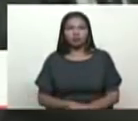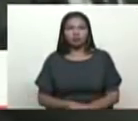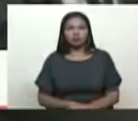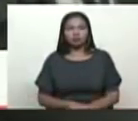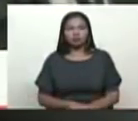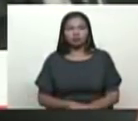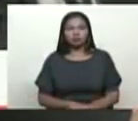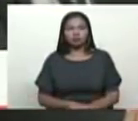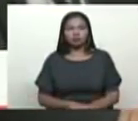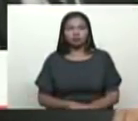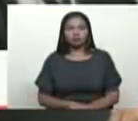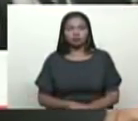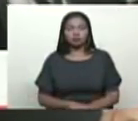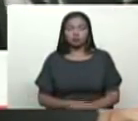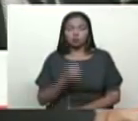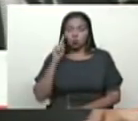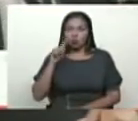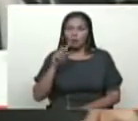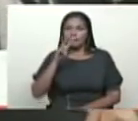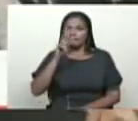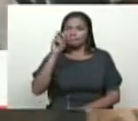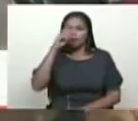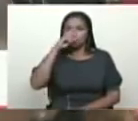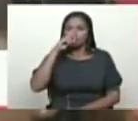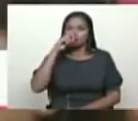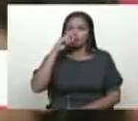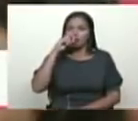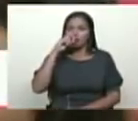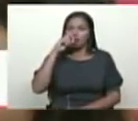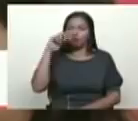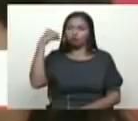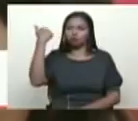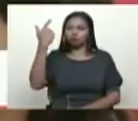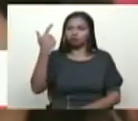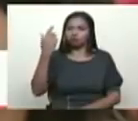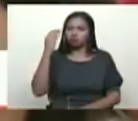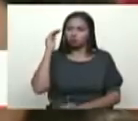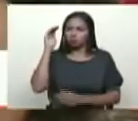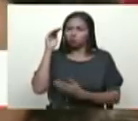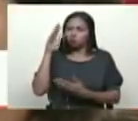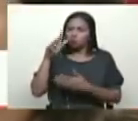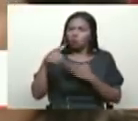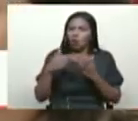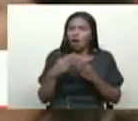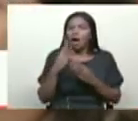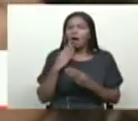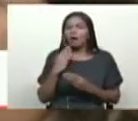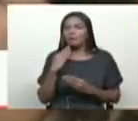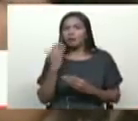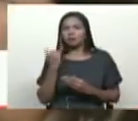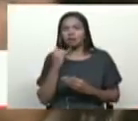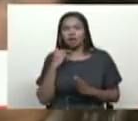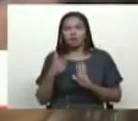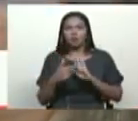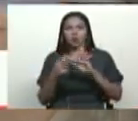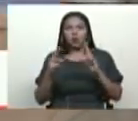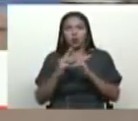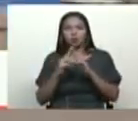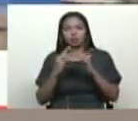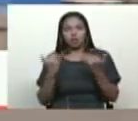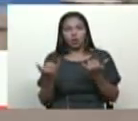Yo podría decir, inclusive 20 años después, con todas las experiencias que ustedes han podido conocer en